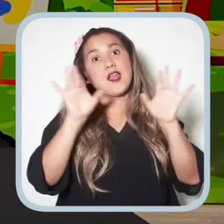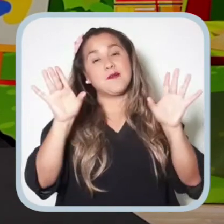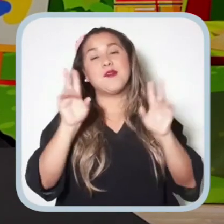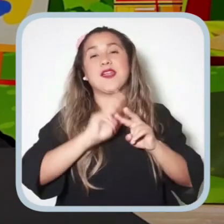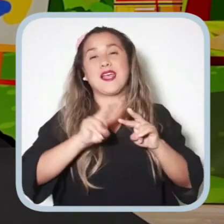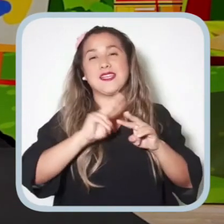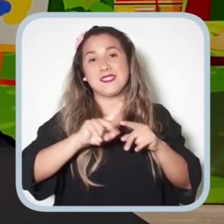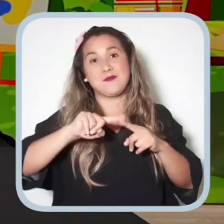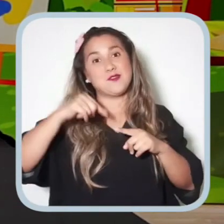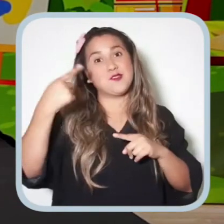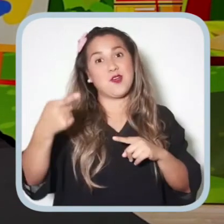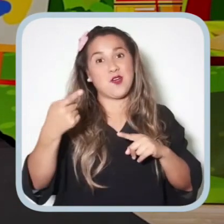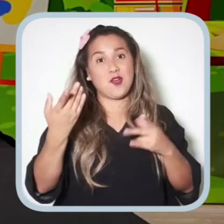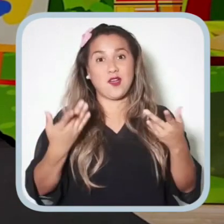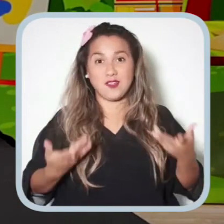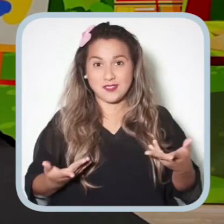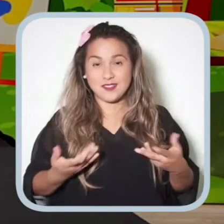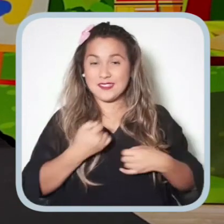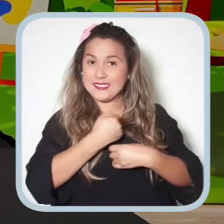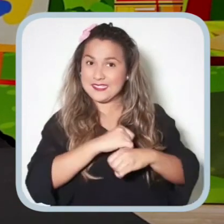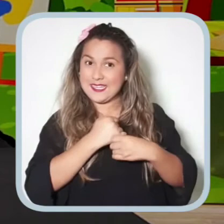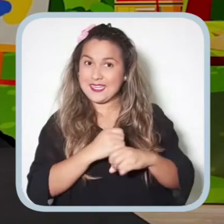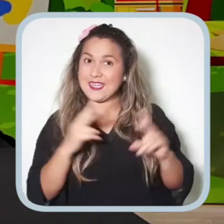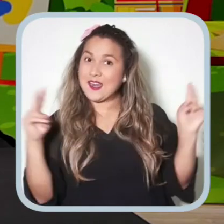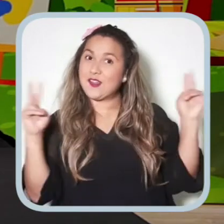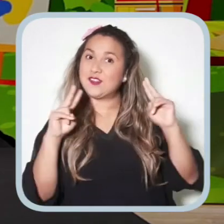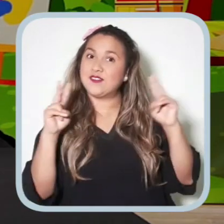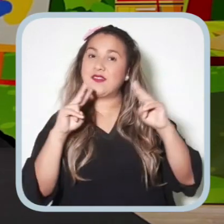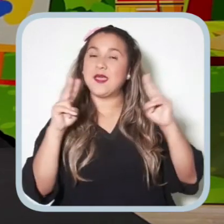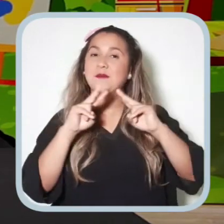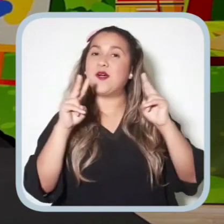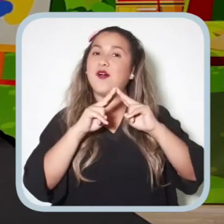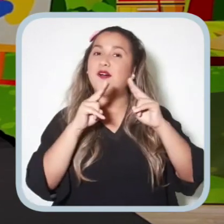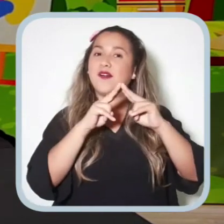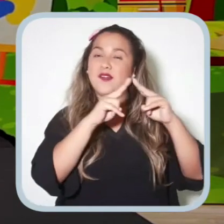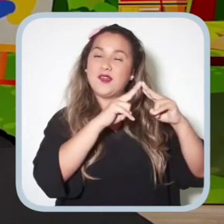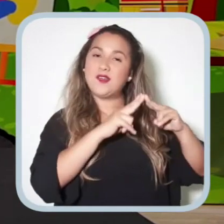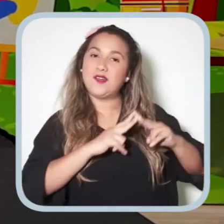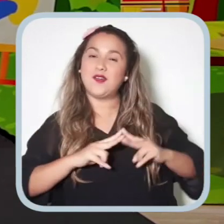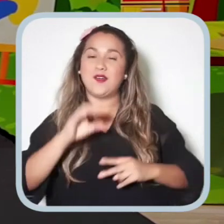otro. ¡Y nos vemos!